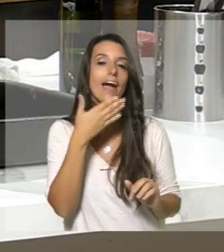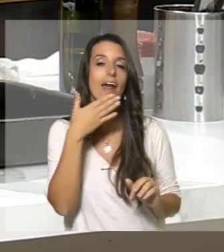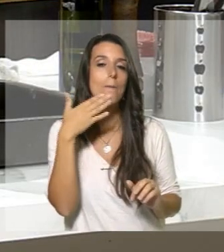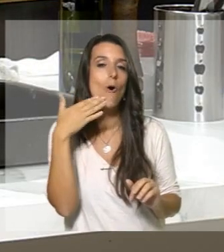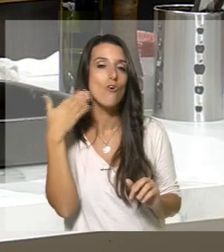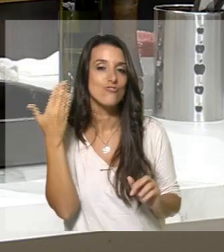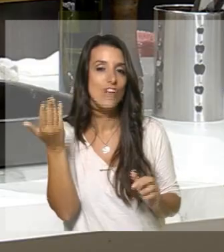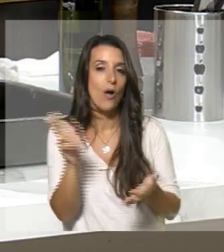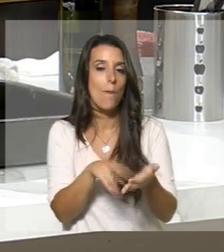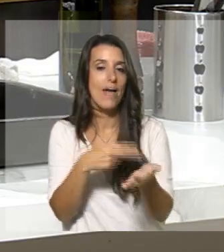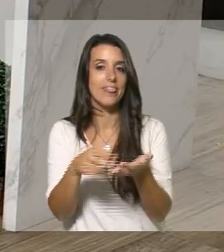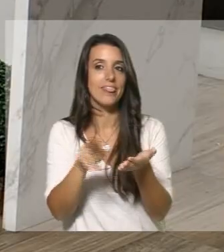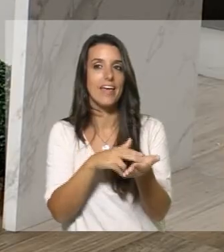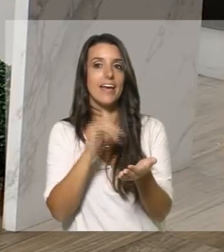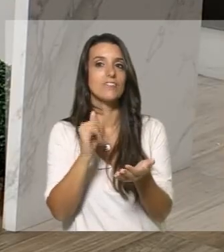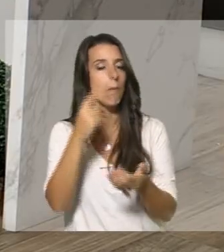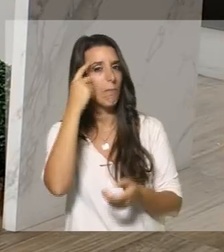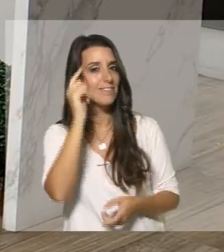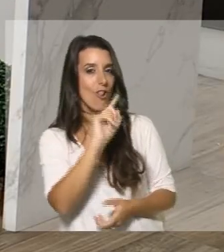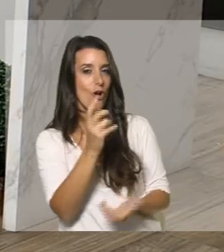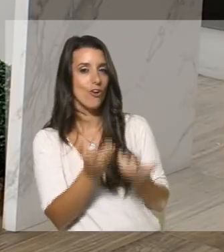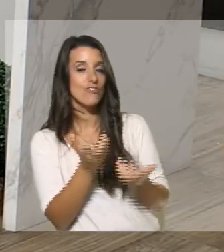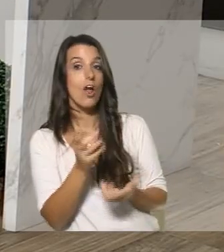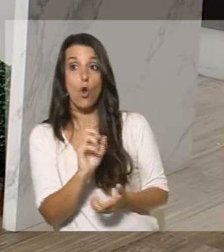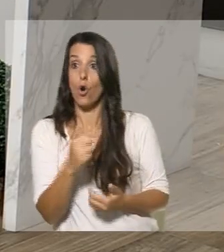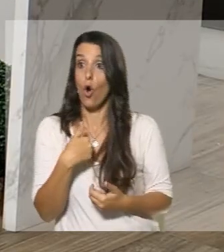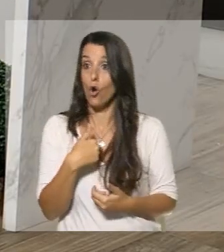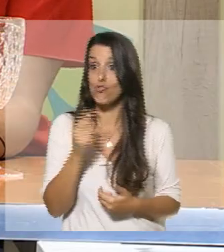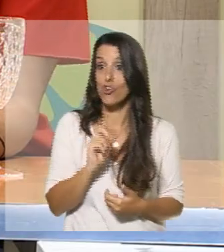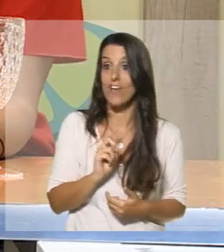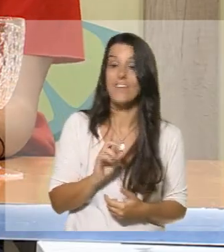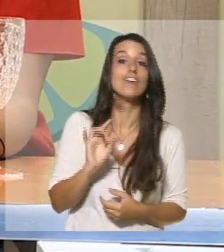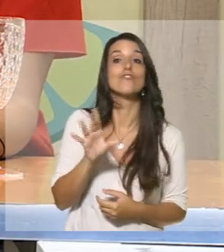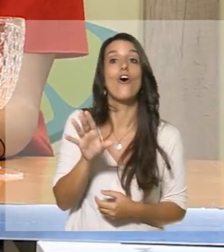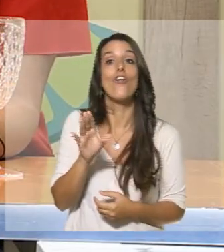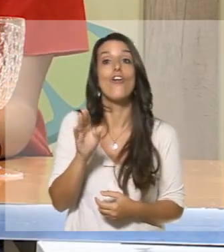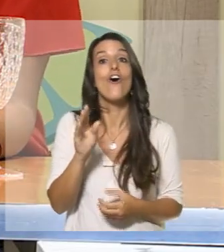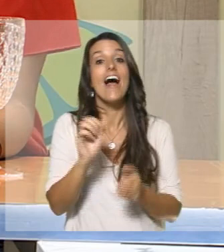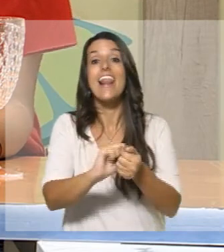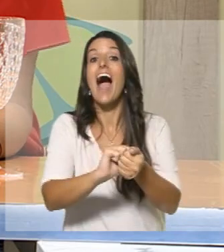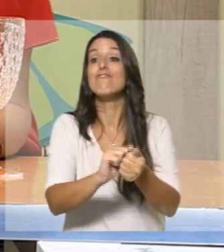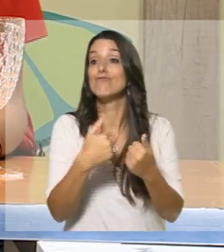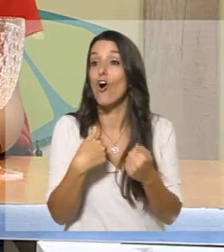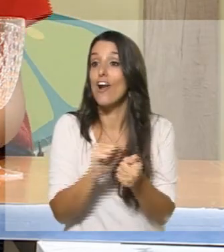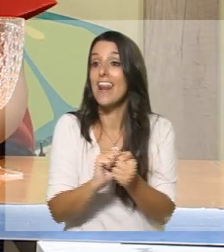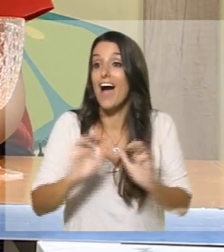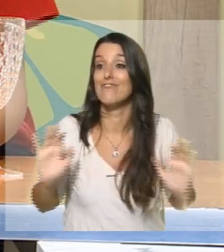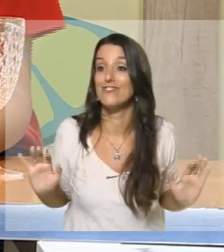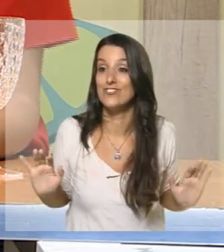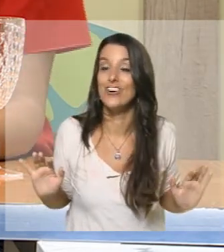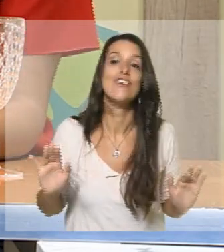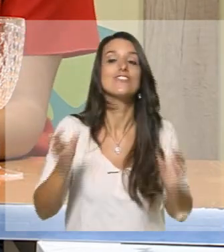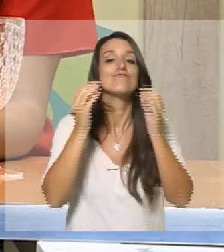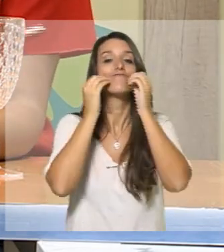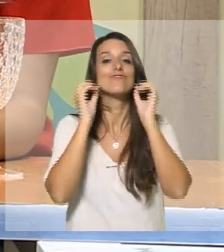que y con un poquito de manteca bien, que queda muy rica. Queda muy rica. Leo Lorenzo, no, ¿eh? No cocino. El rey de la polenta. Soy bueno lavando. Le mandamos un